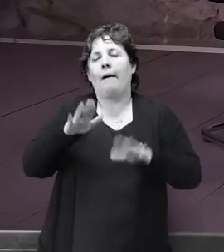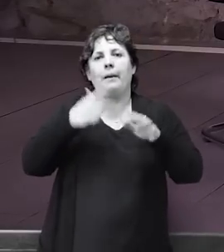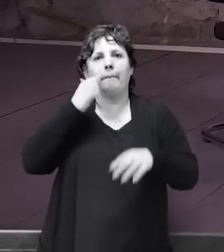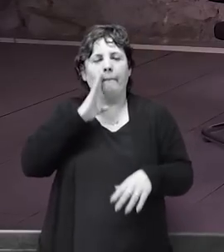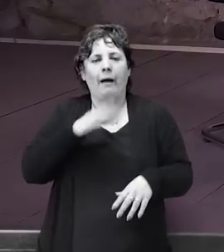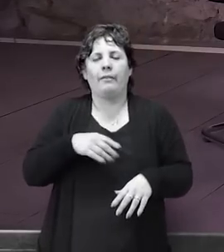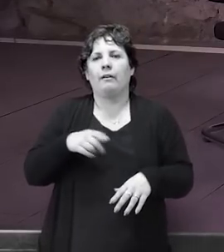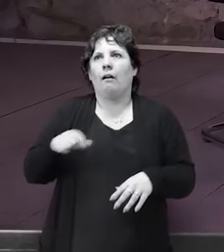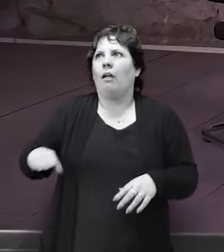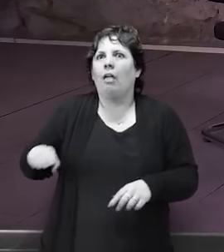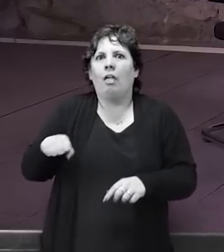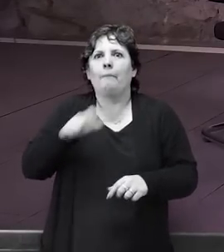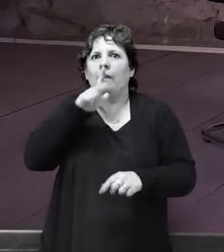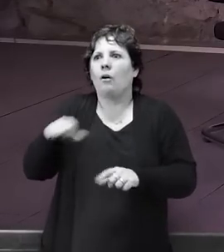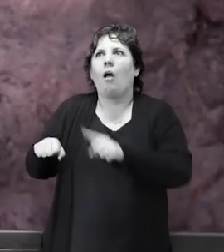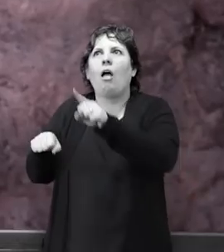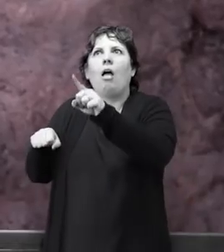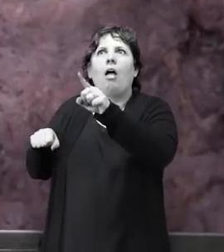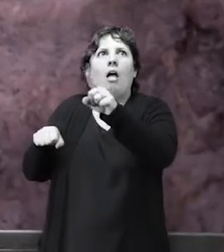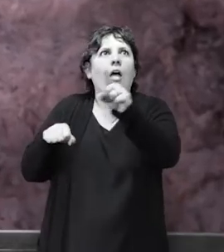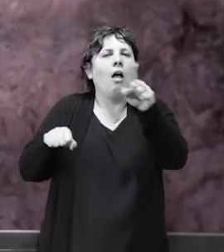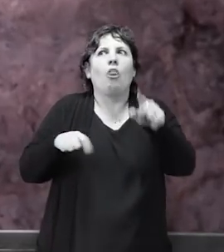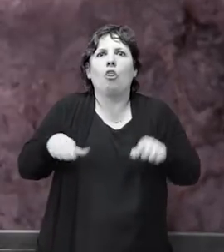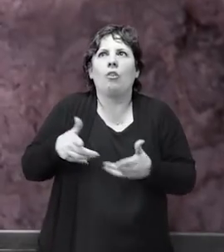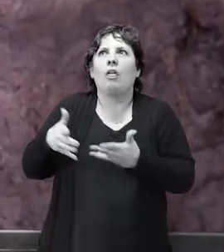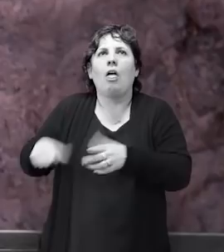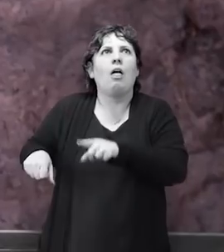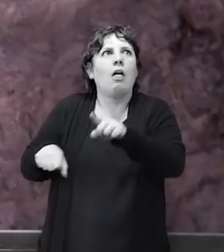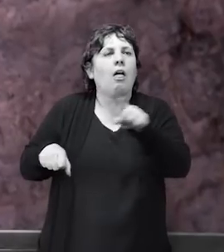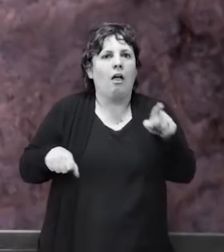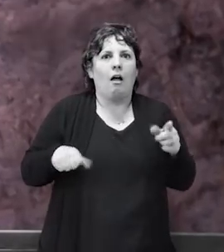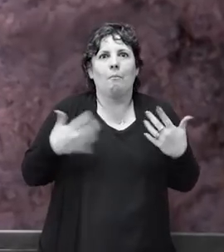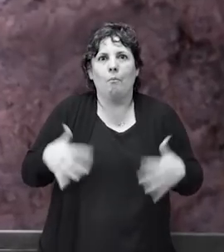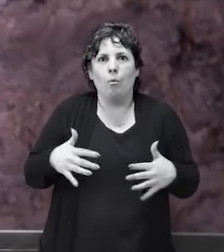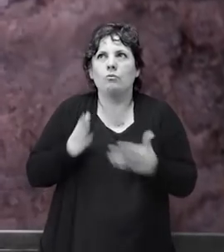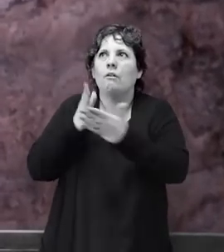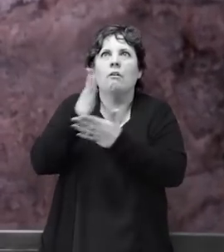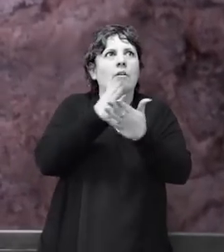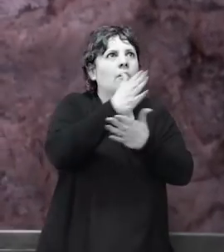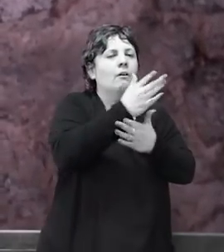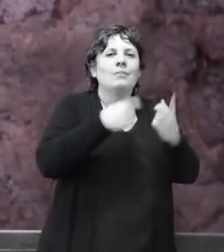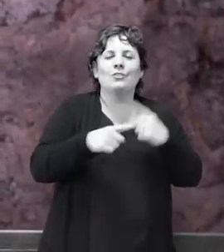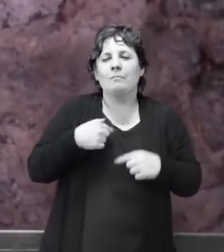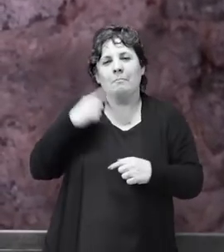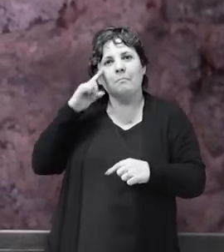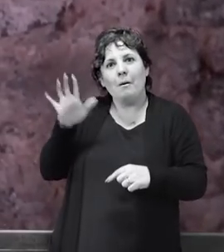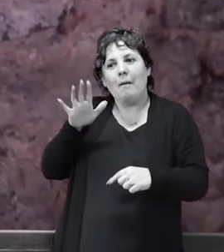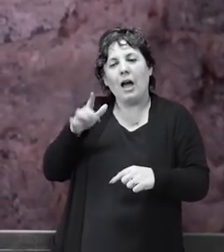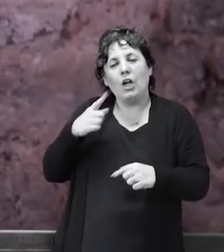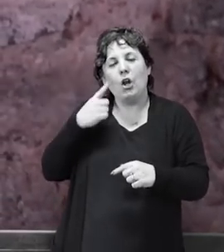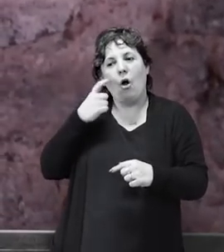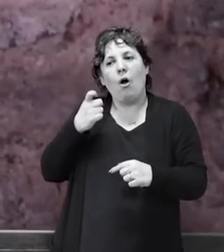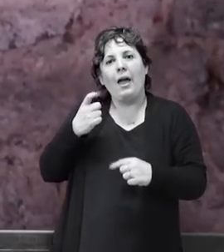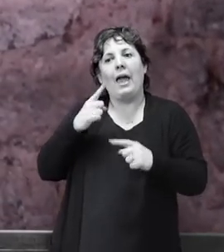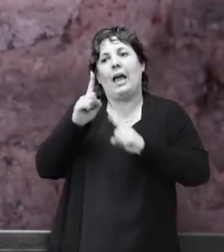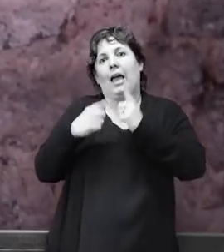de los padres, a dónde lo lleva, a dónde consulta, etcétera. Por lo menos la impresión que me da es que esto permitiría